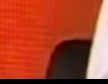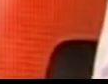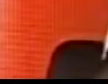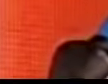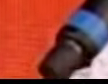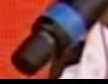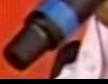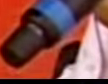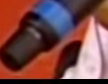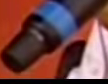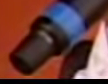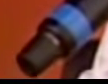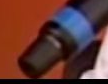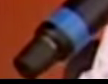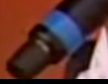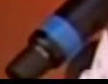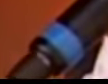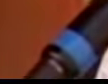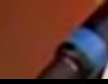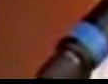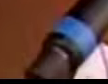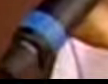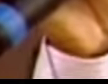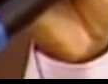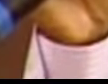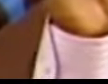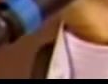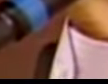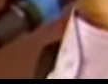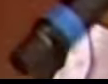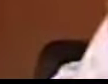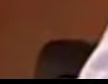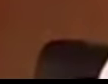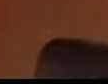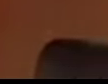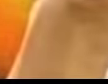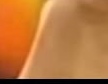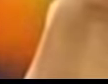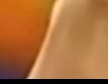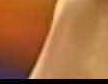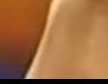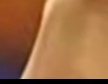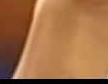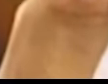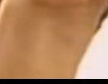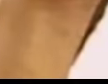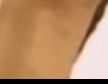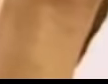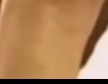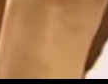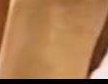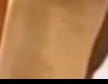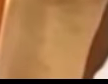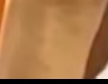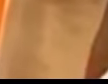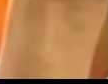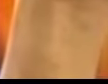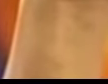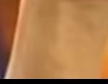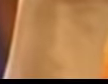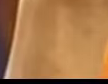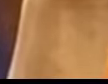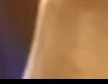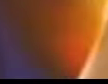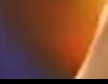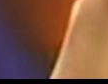go, jadebra, jadebra, arrivederci, gracias, mille. Masi, casi las 2 de la tarde. Tenemos que bajar